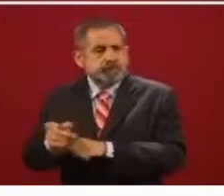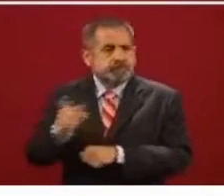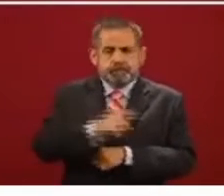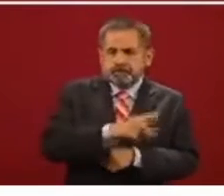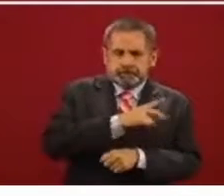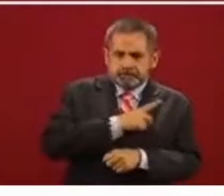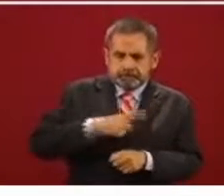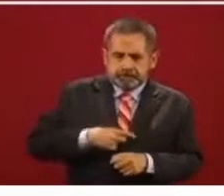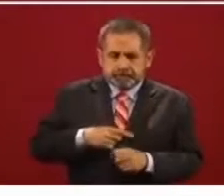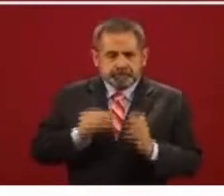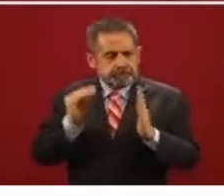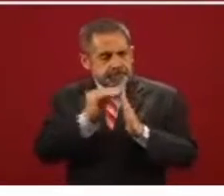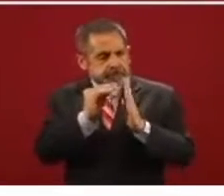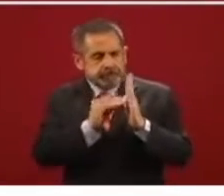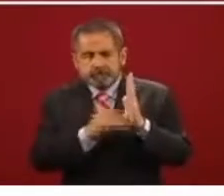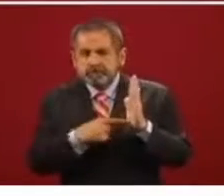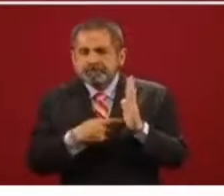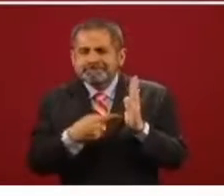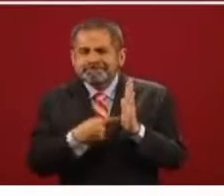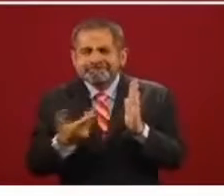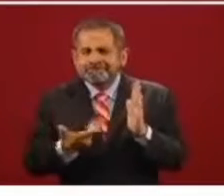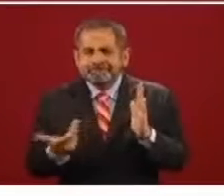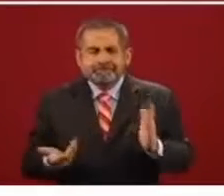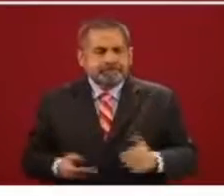Ese catálogo que incluye